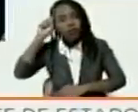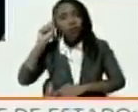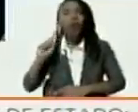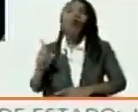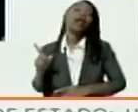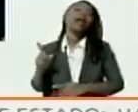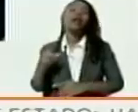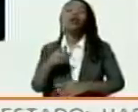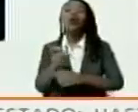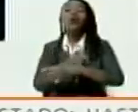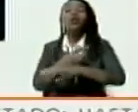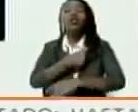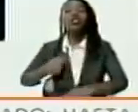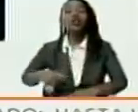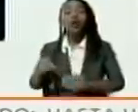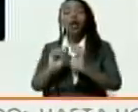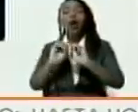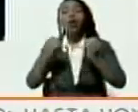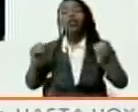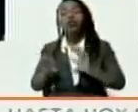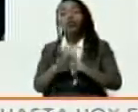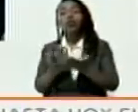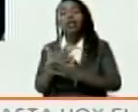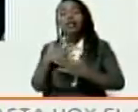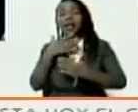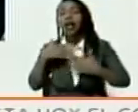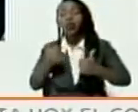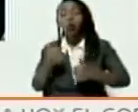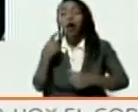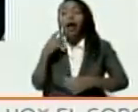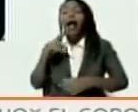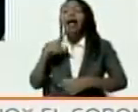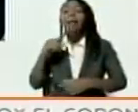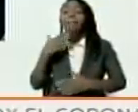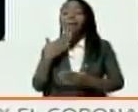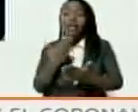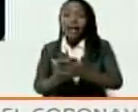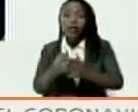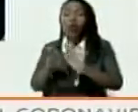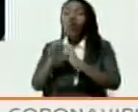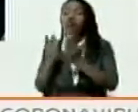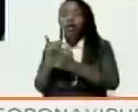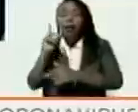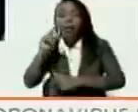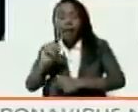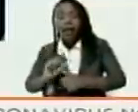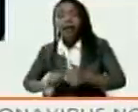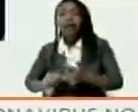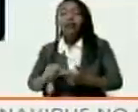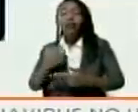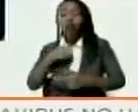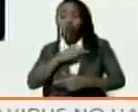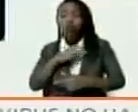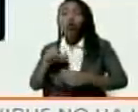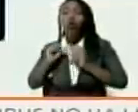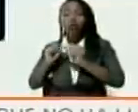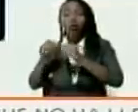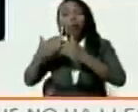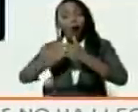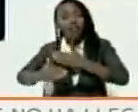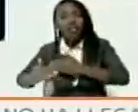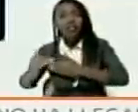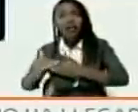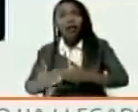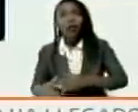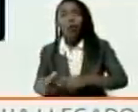Salud. Y así estamos pidiendo la ayuda del mundo, el apoyo del mundo, y seguiremos nosotros avanzando.